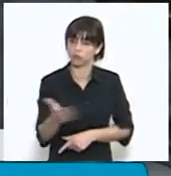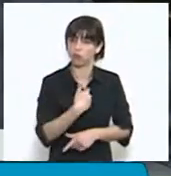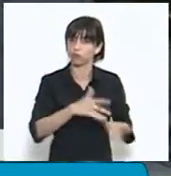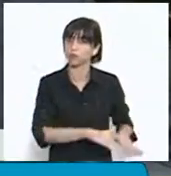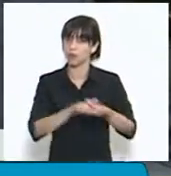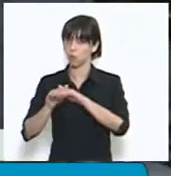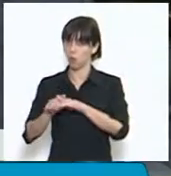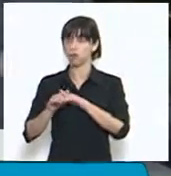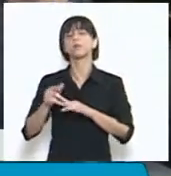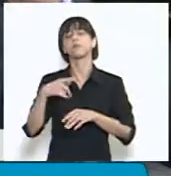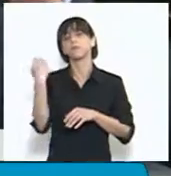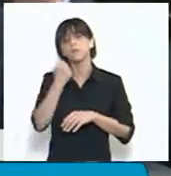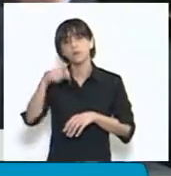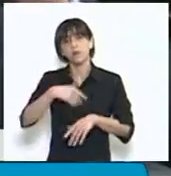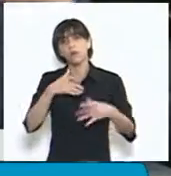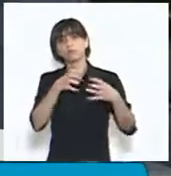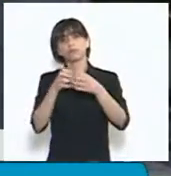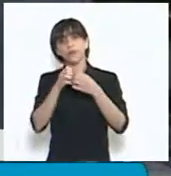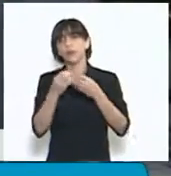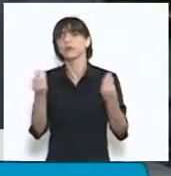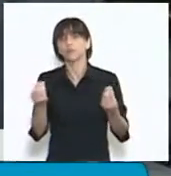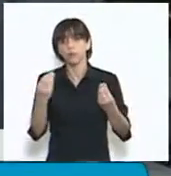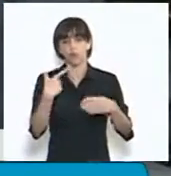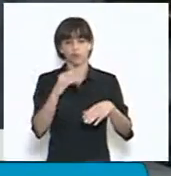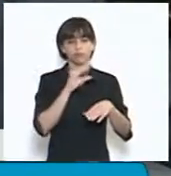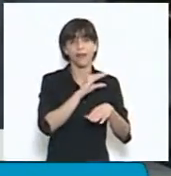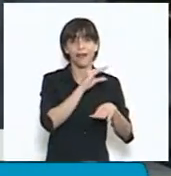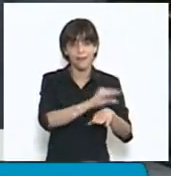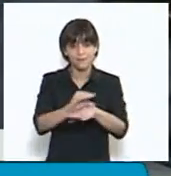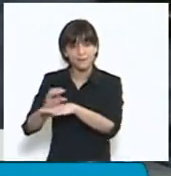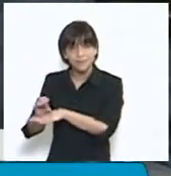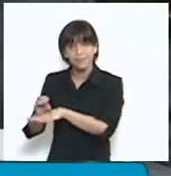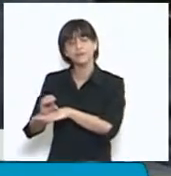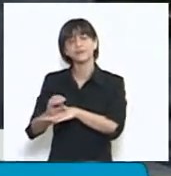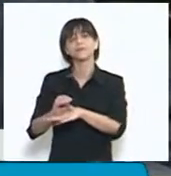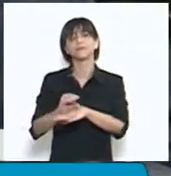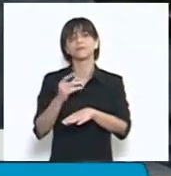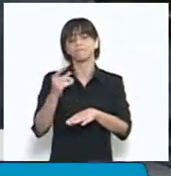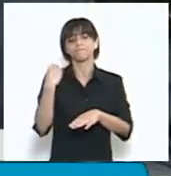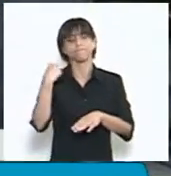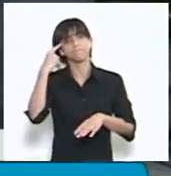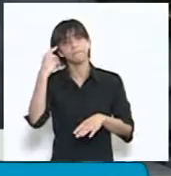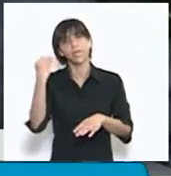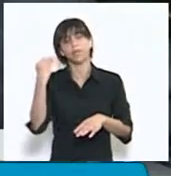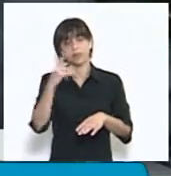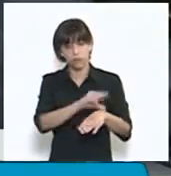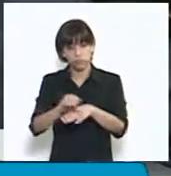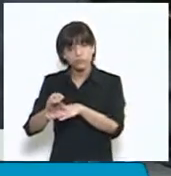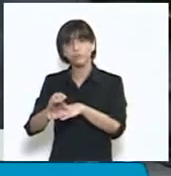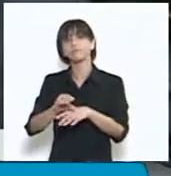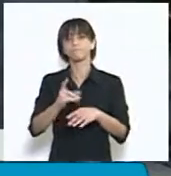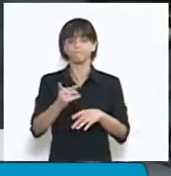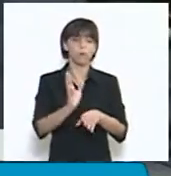un debate alrededor del significado de la asignación universal como un avance de las